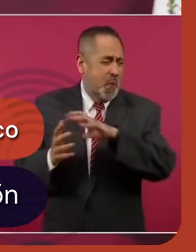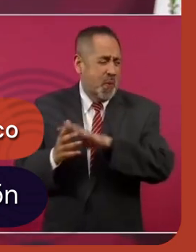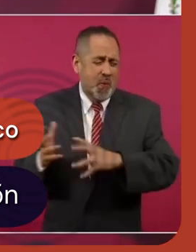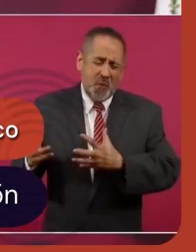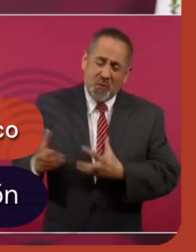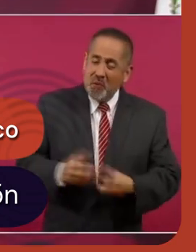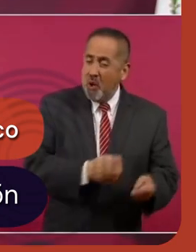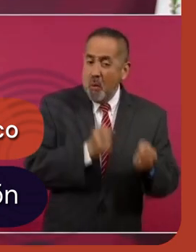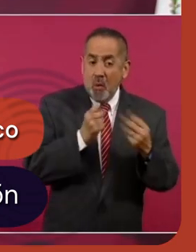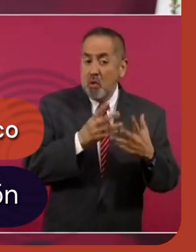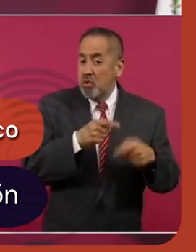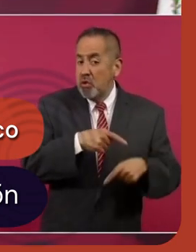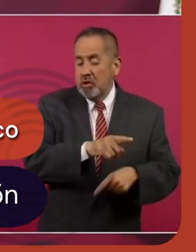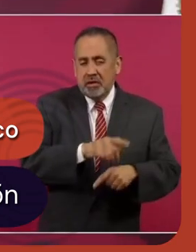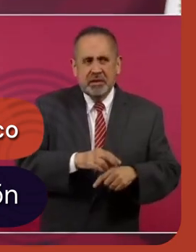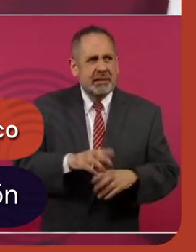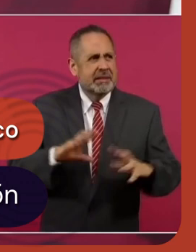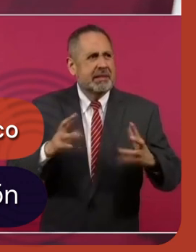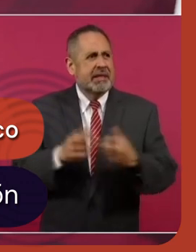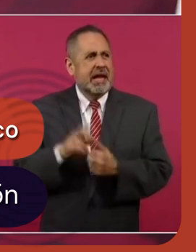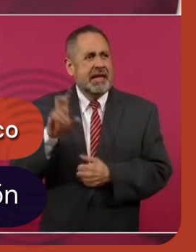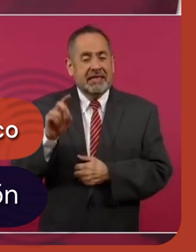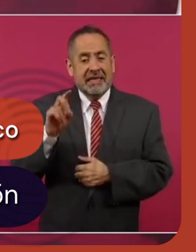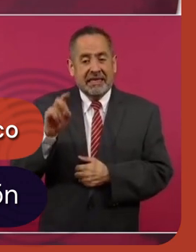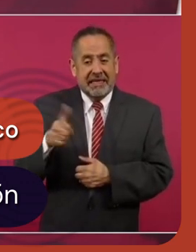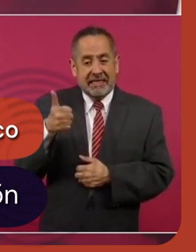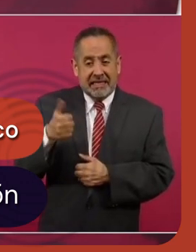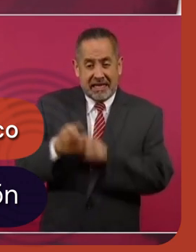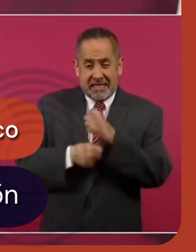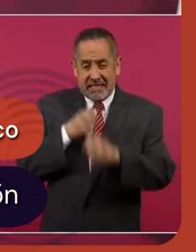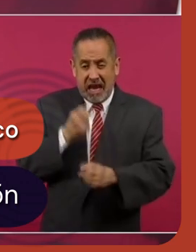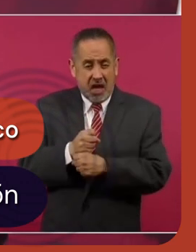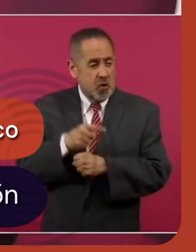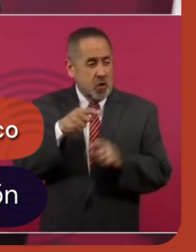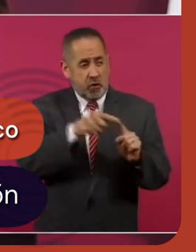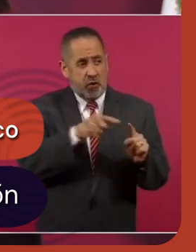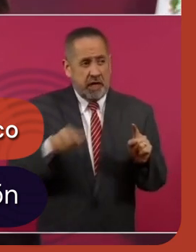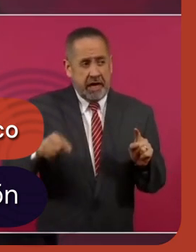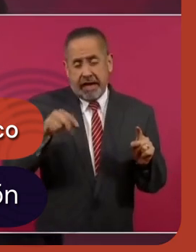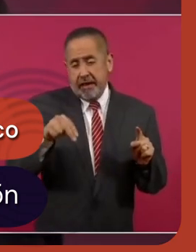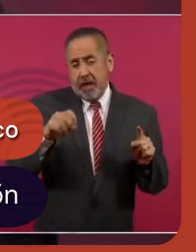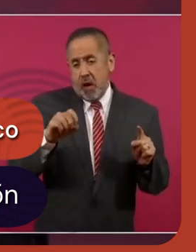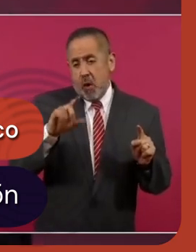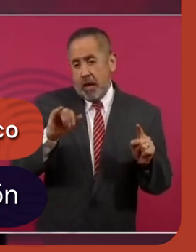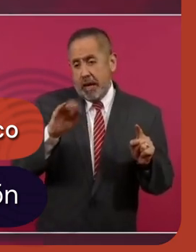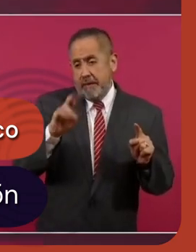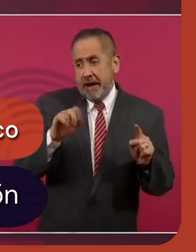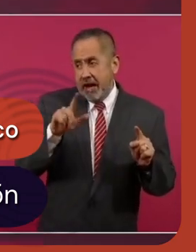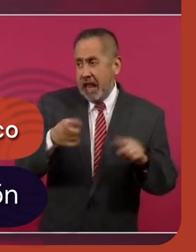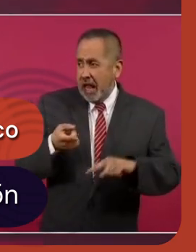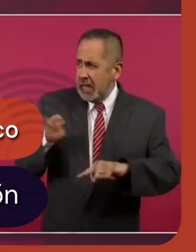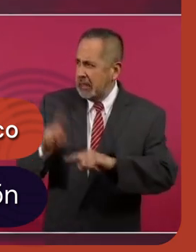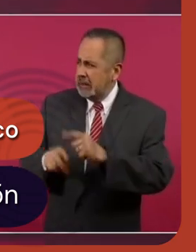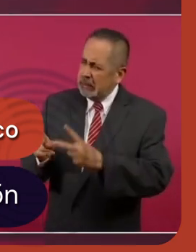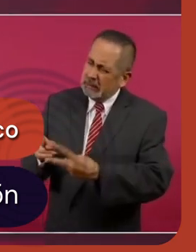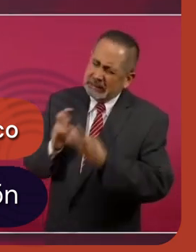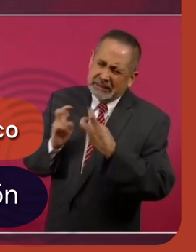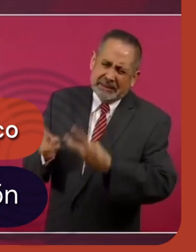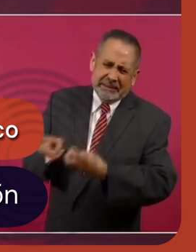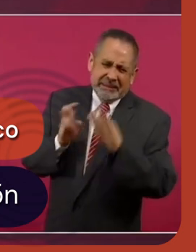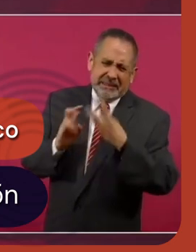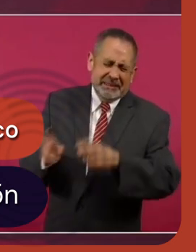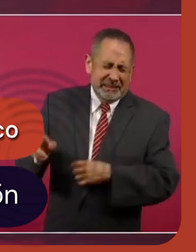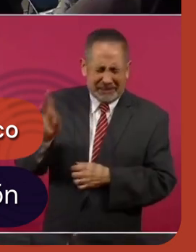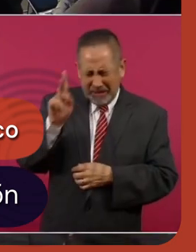Los 36 años de predominio de el